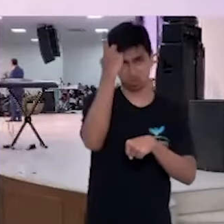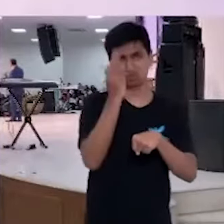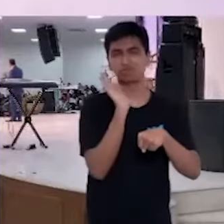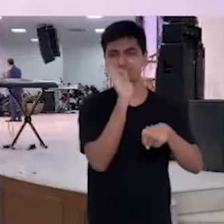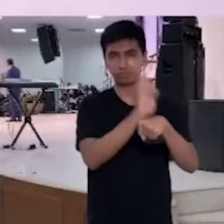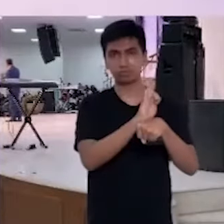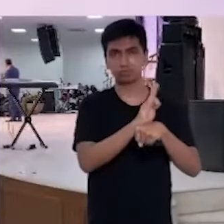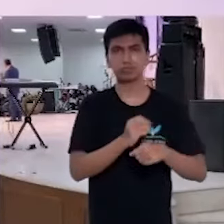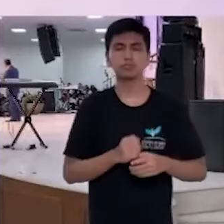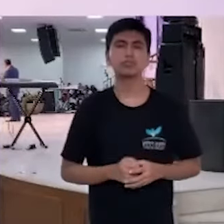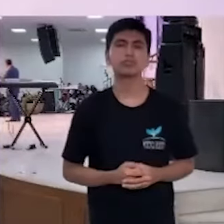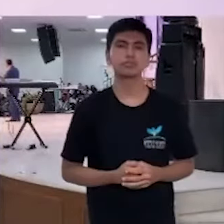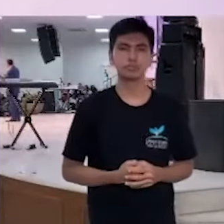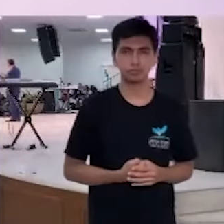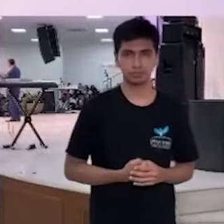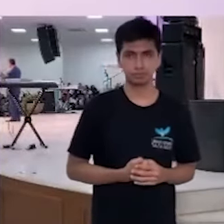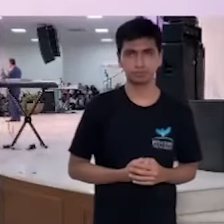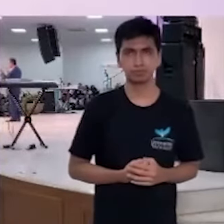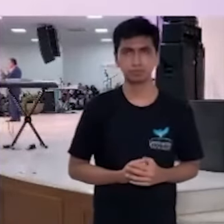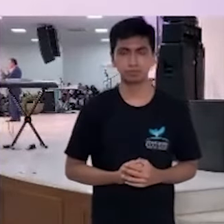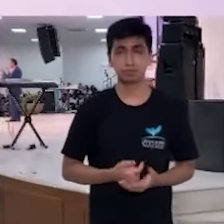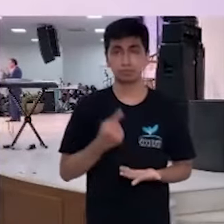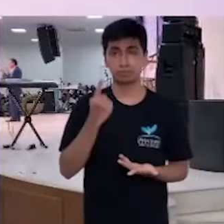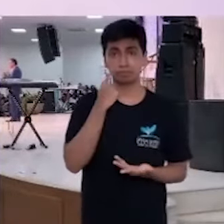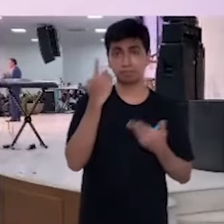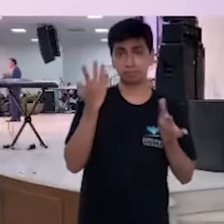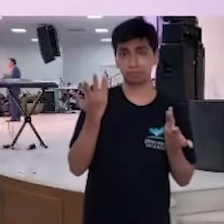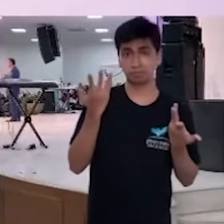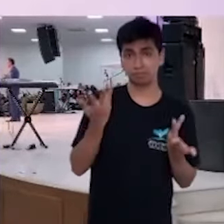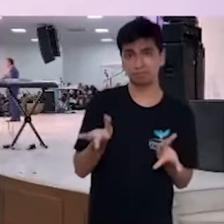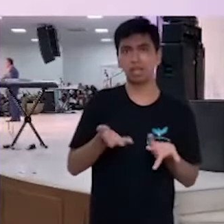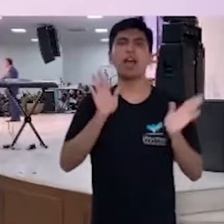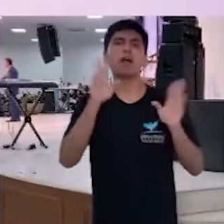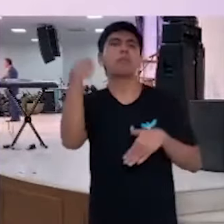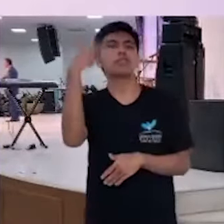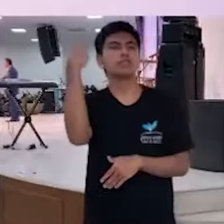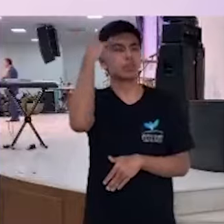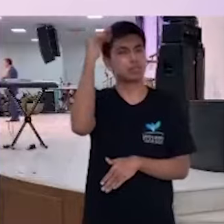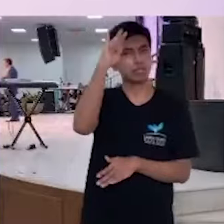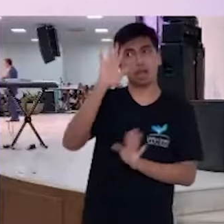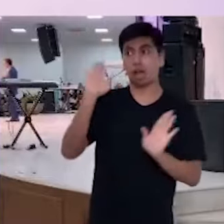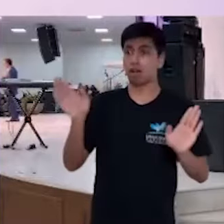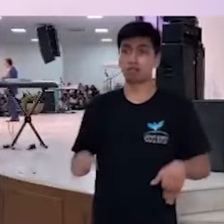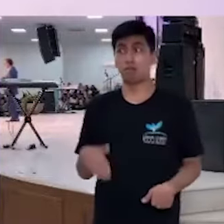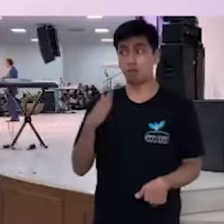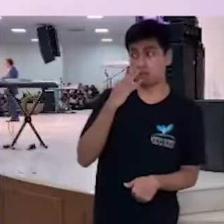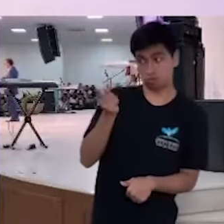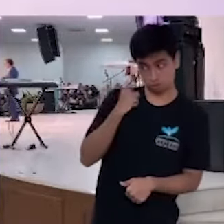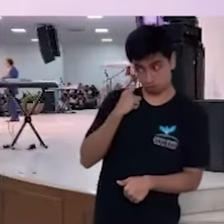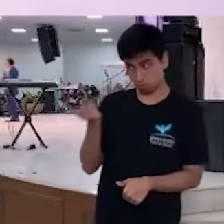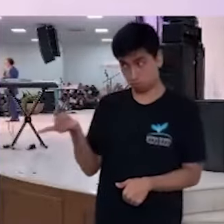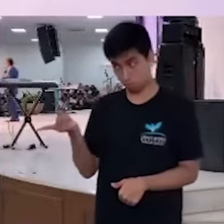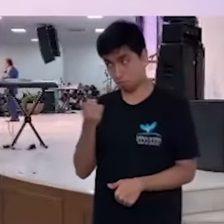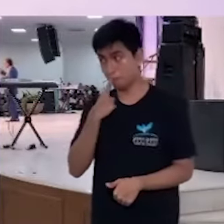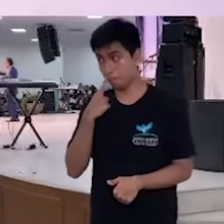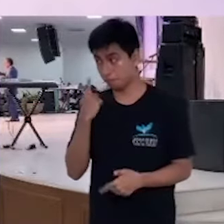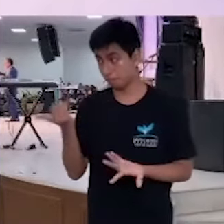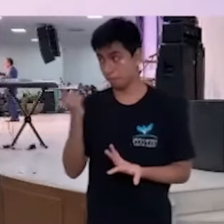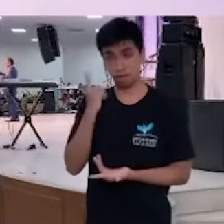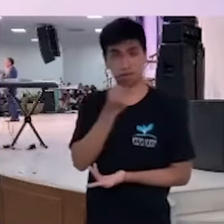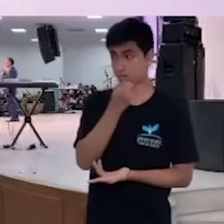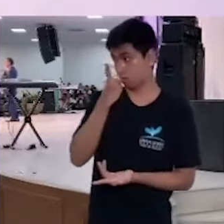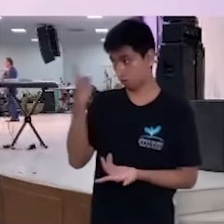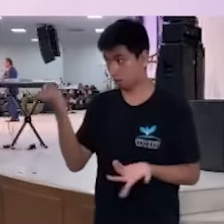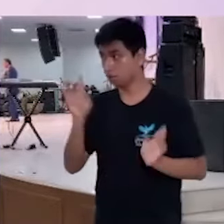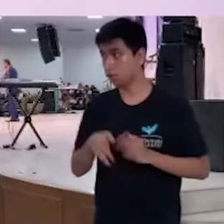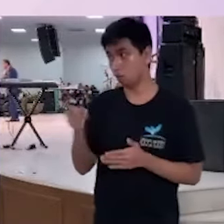a los pastores y a los líderes. Sí, pero el pastor no piense, ah, qué bueno, ya el pastor Daniel le está hablando al líder que traje. No, también te está hablando a ti